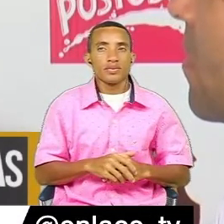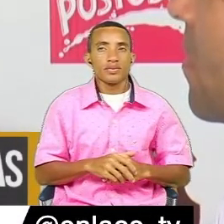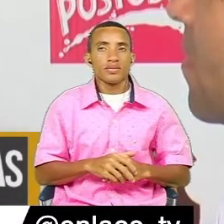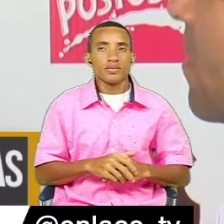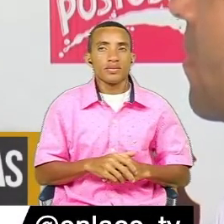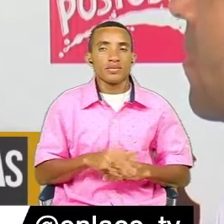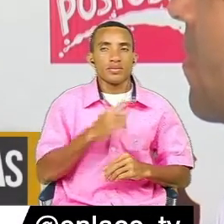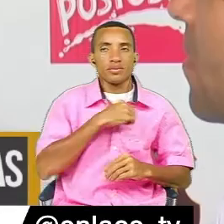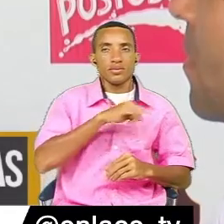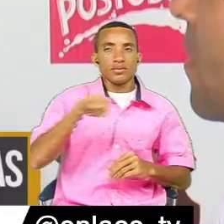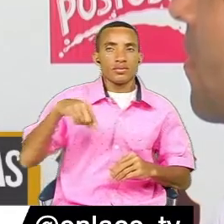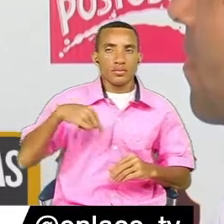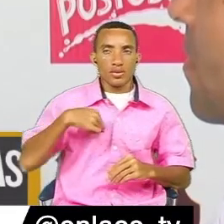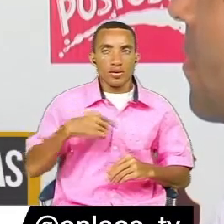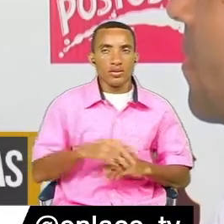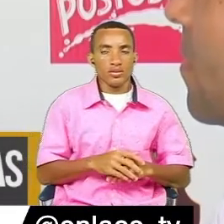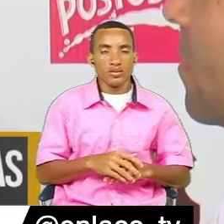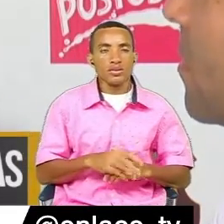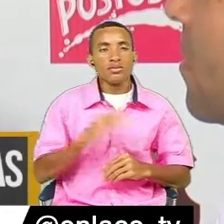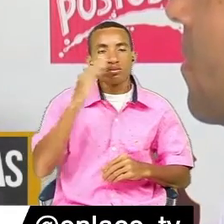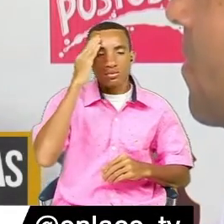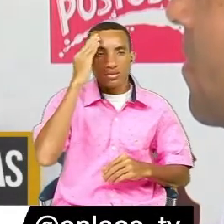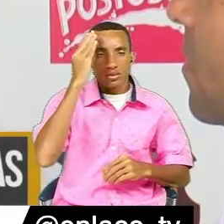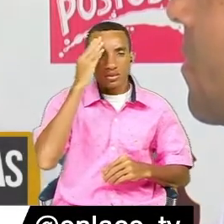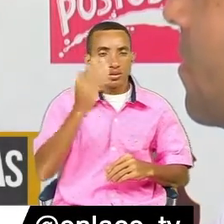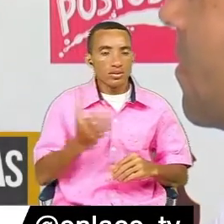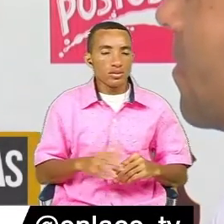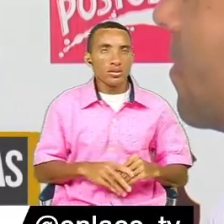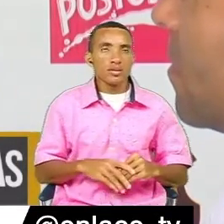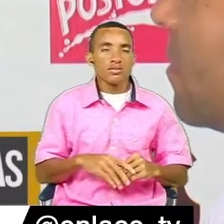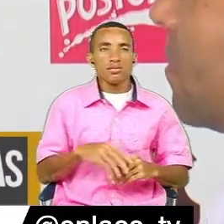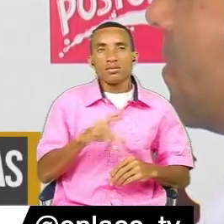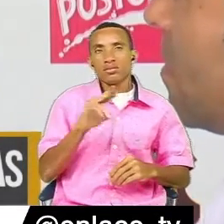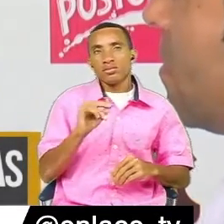bueno, nosotros somos conscientes de que no queremos